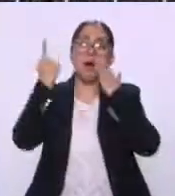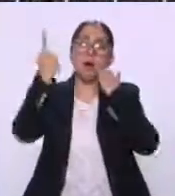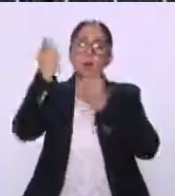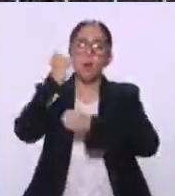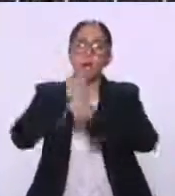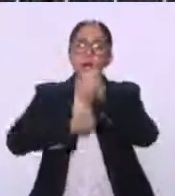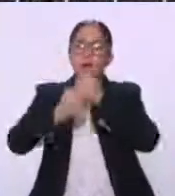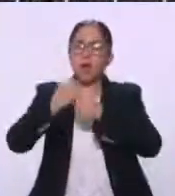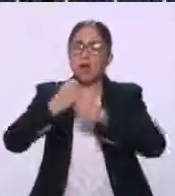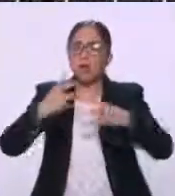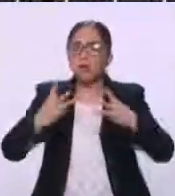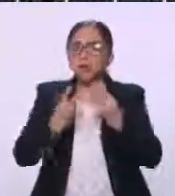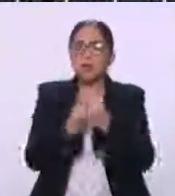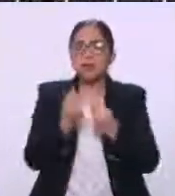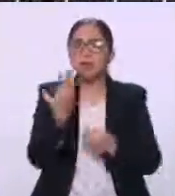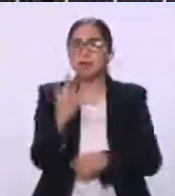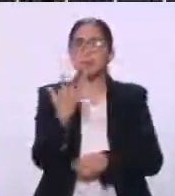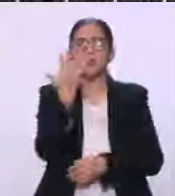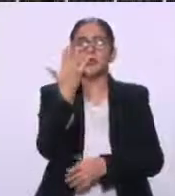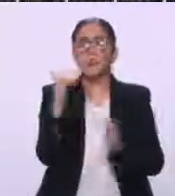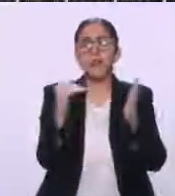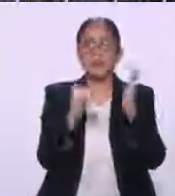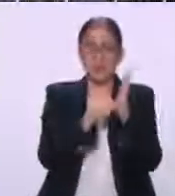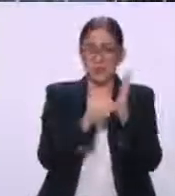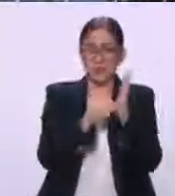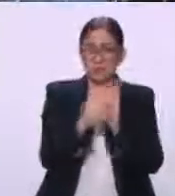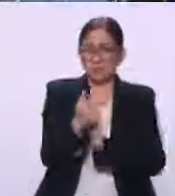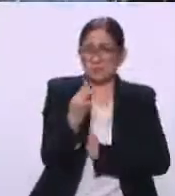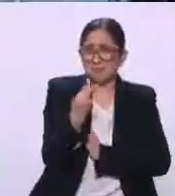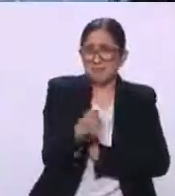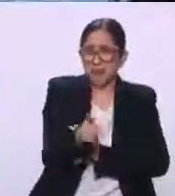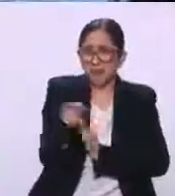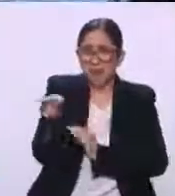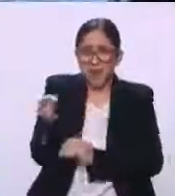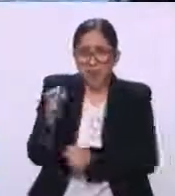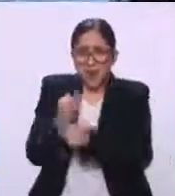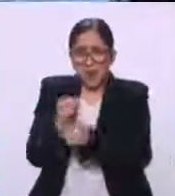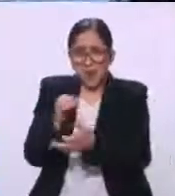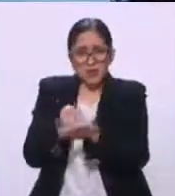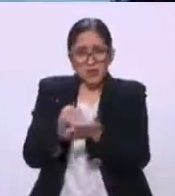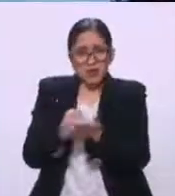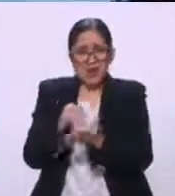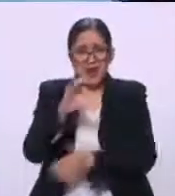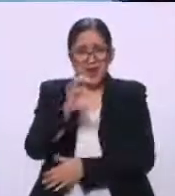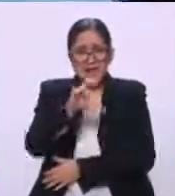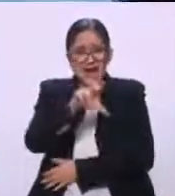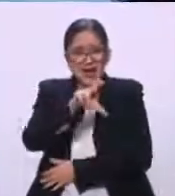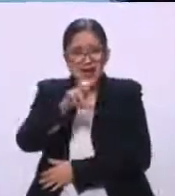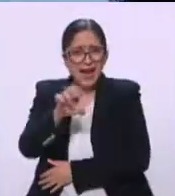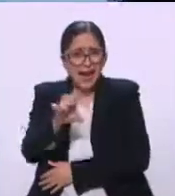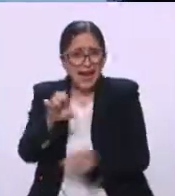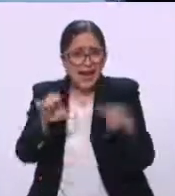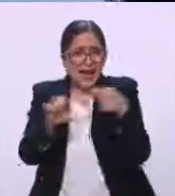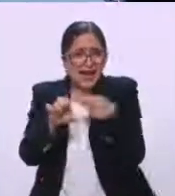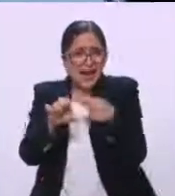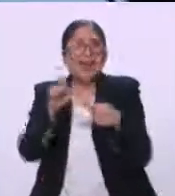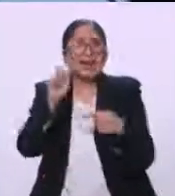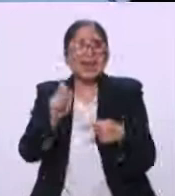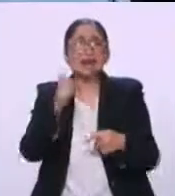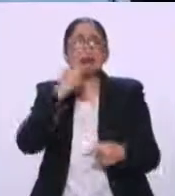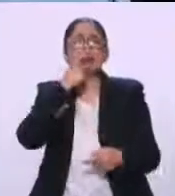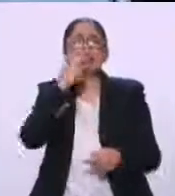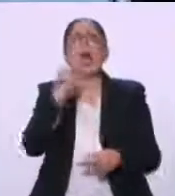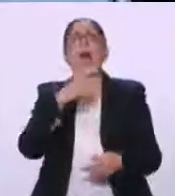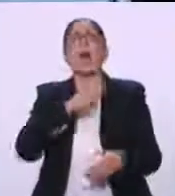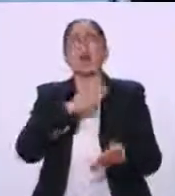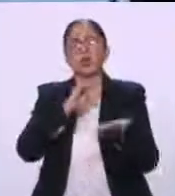alcanzó 50,000. Aún así, todavía la CRE, a pesar de que se tiene un plus